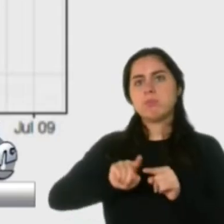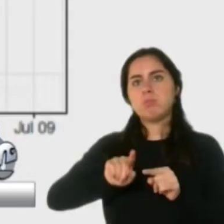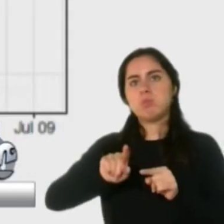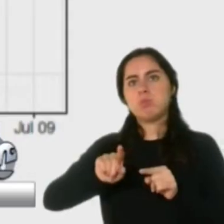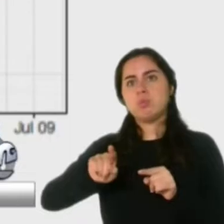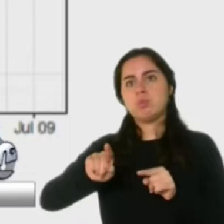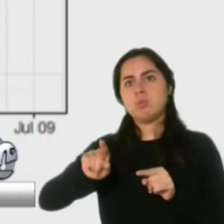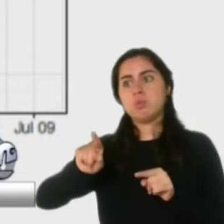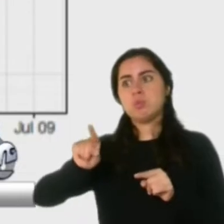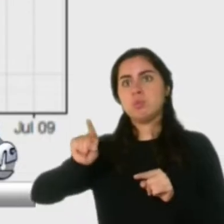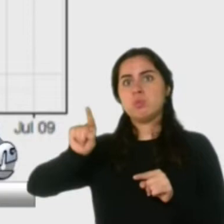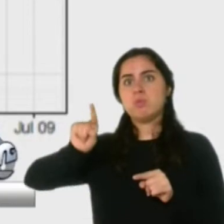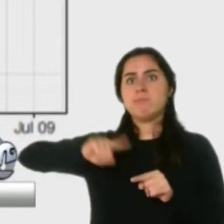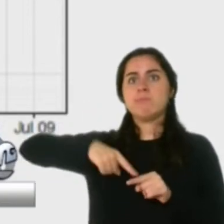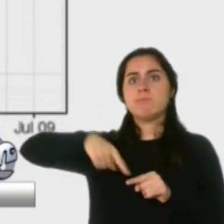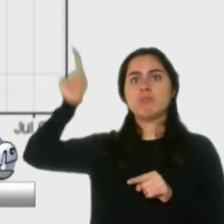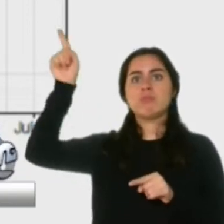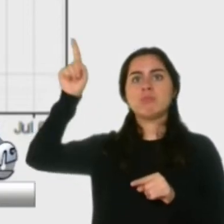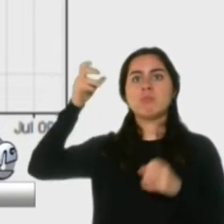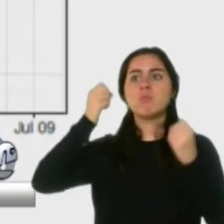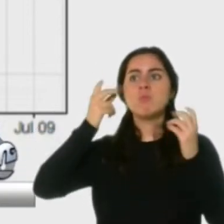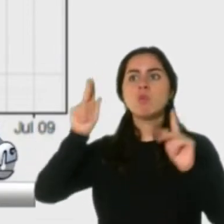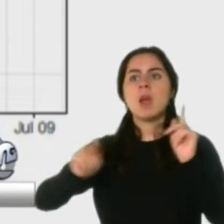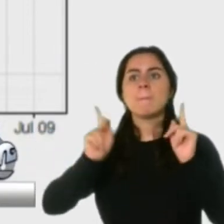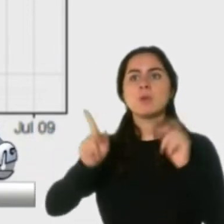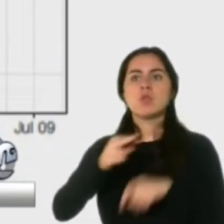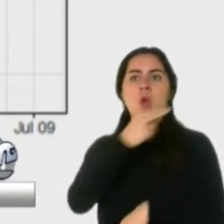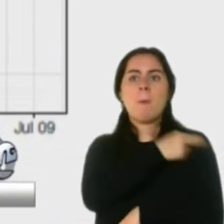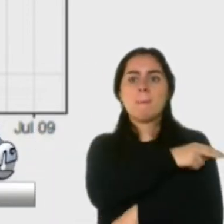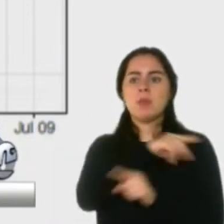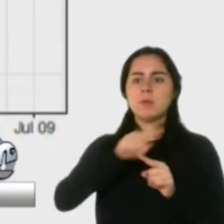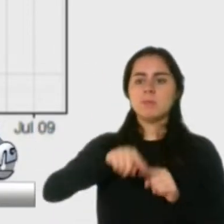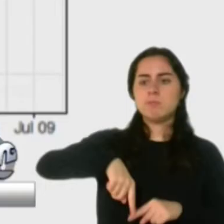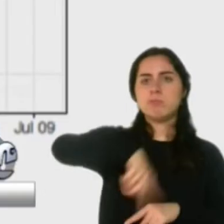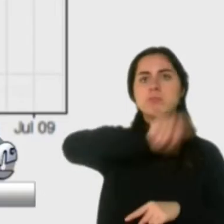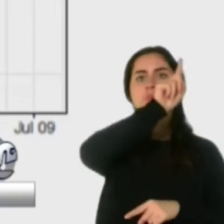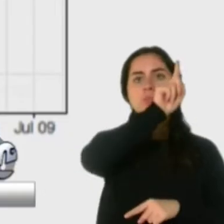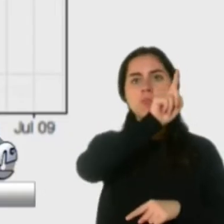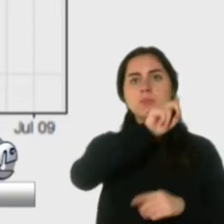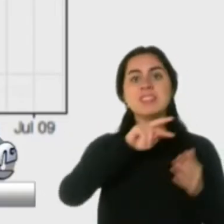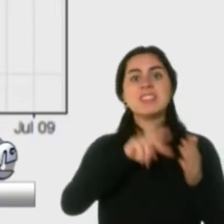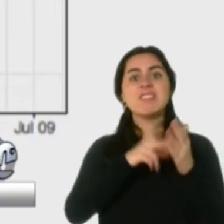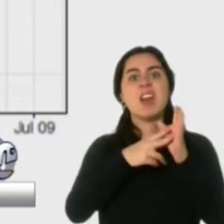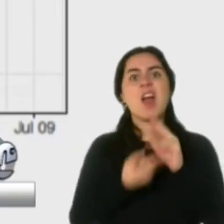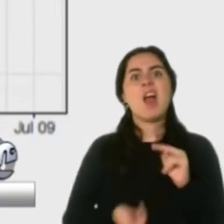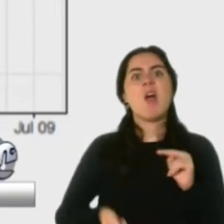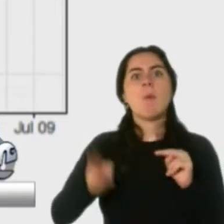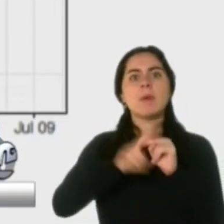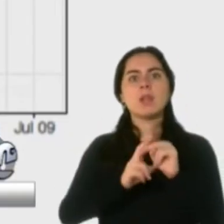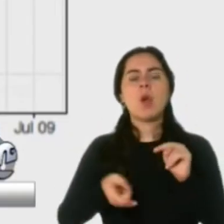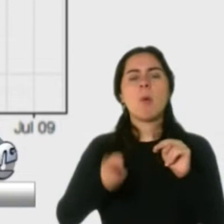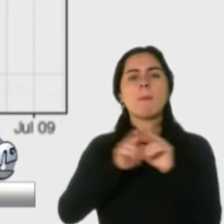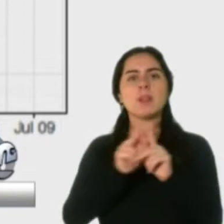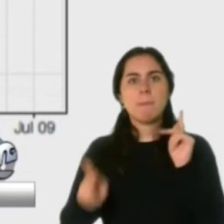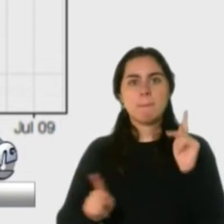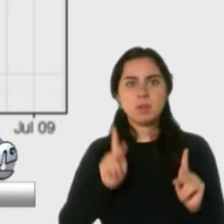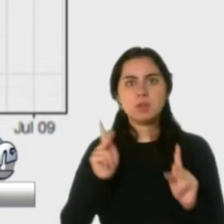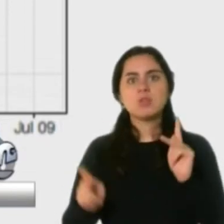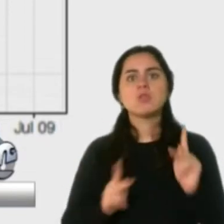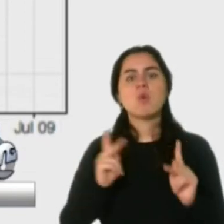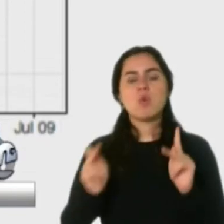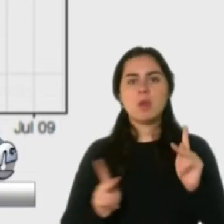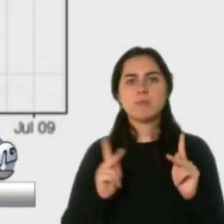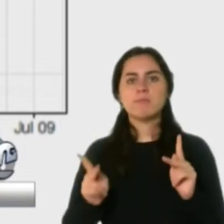línea exponencial también, ¿no? Que corrobora también la línea exponencial de aumento de casos y como hemos dicho, de la R